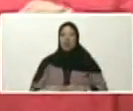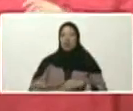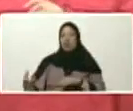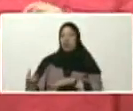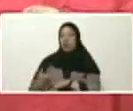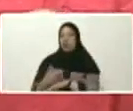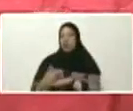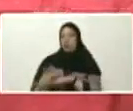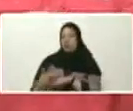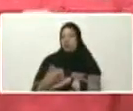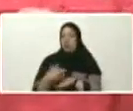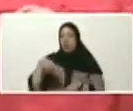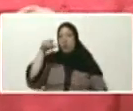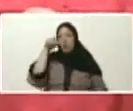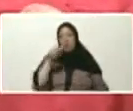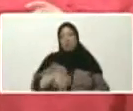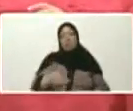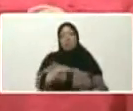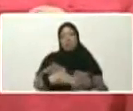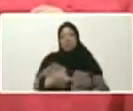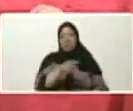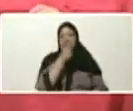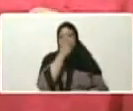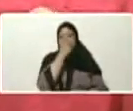Gobierno popular,